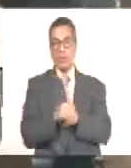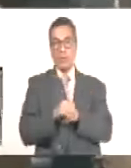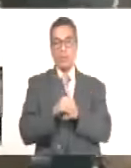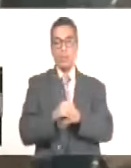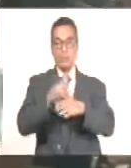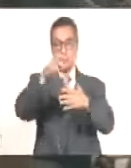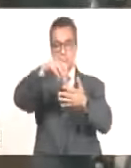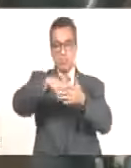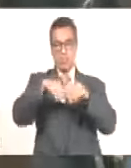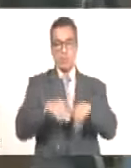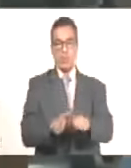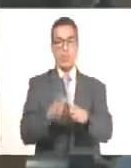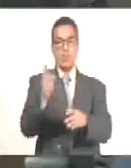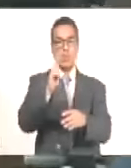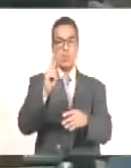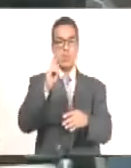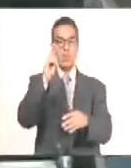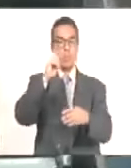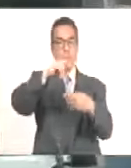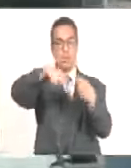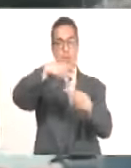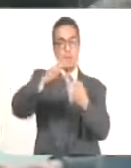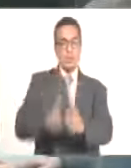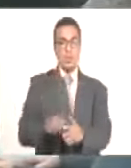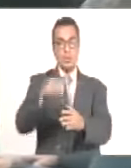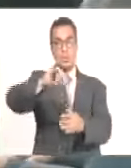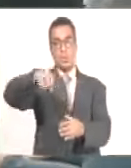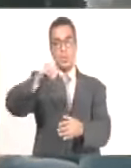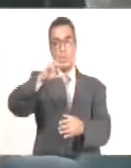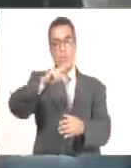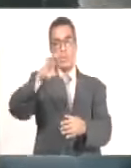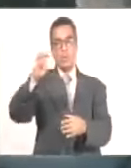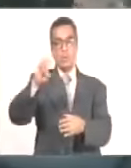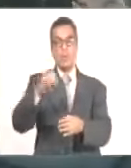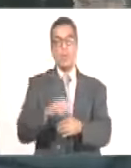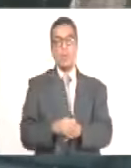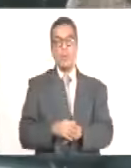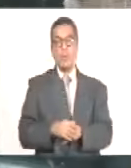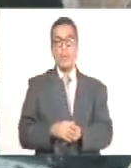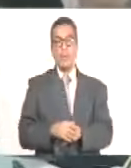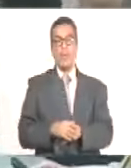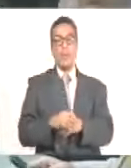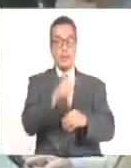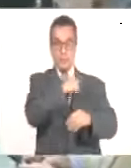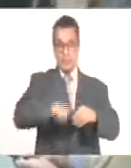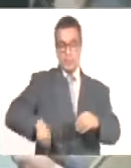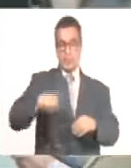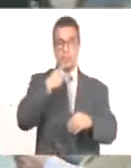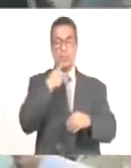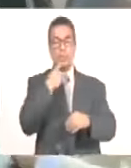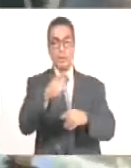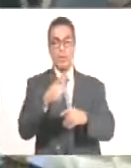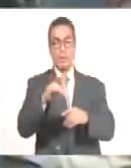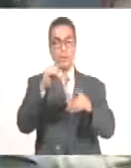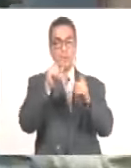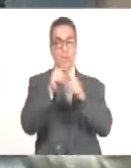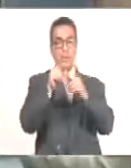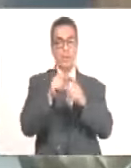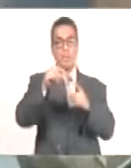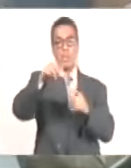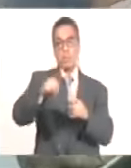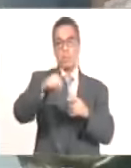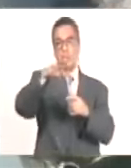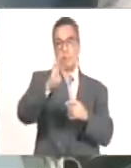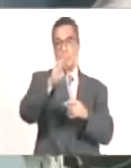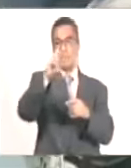la siembra del joven revolucionario diputado Robert Serra y su compañera de lucha María Herrera. El presidente otorgó el derecho de palabra a la diputada